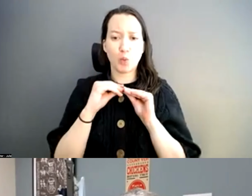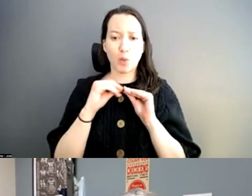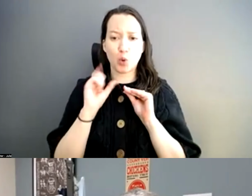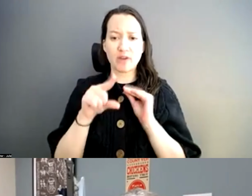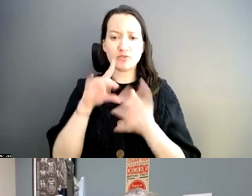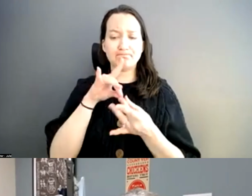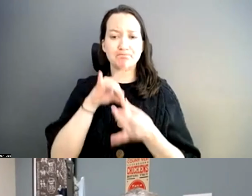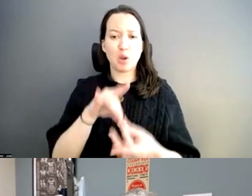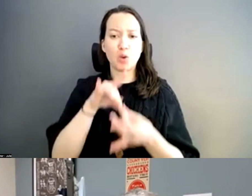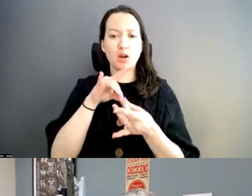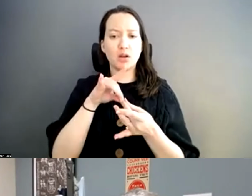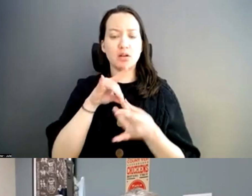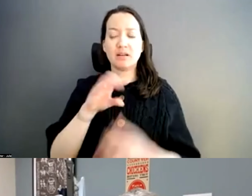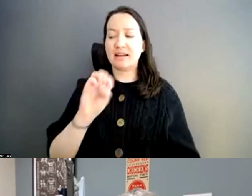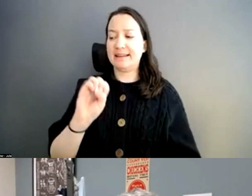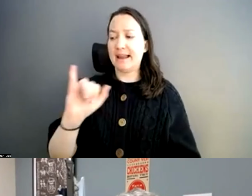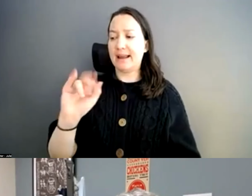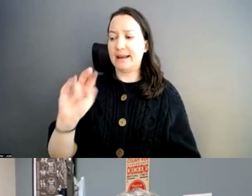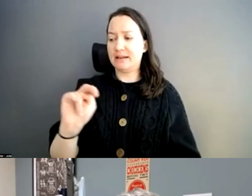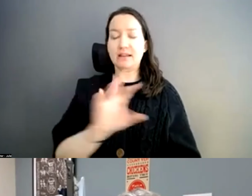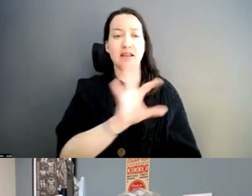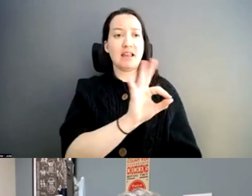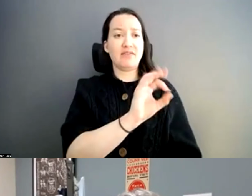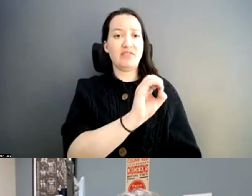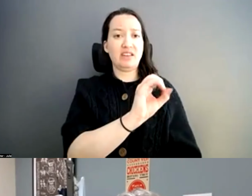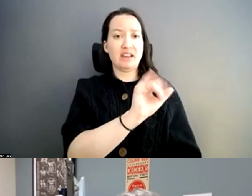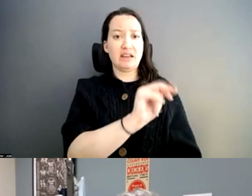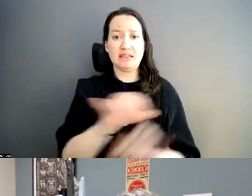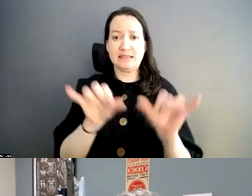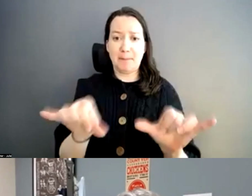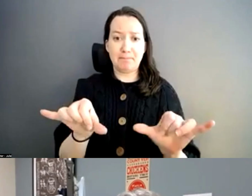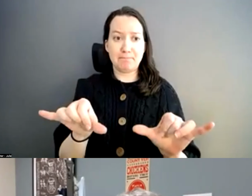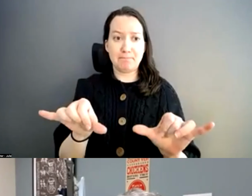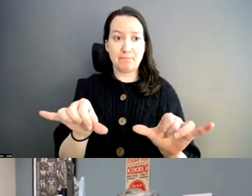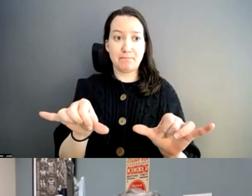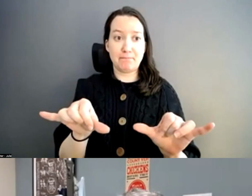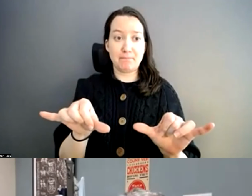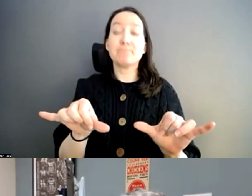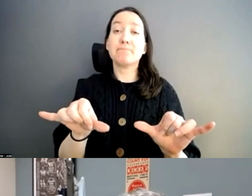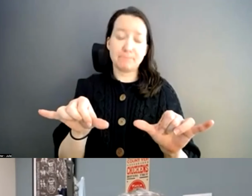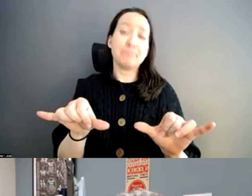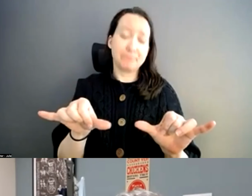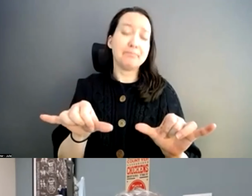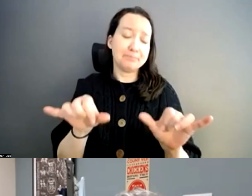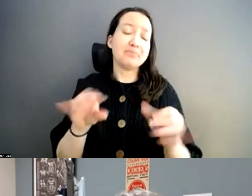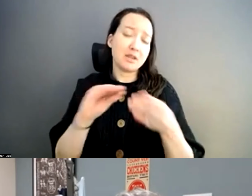Veo una pregunta más sobre si IEN